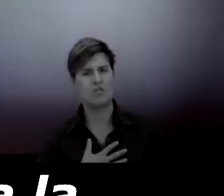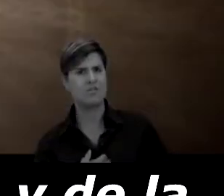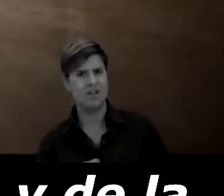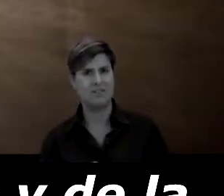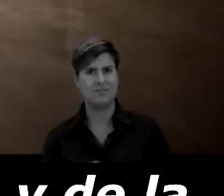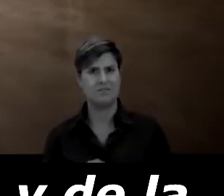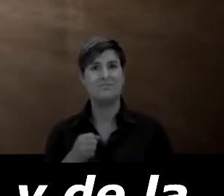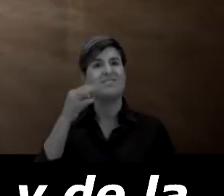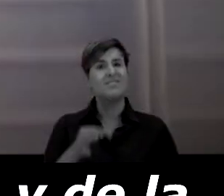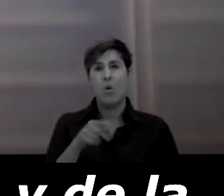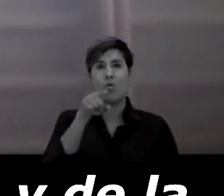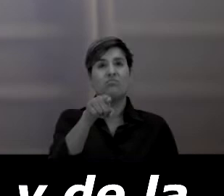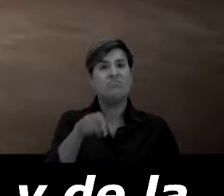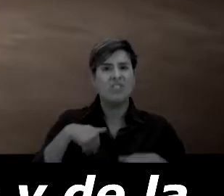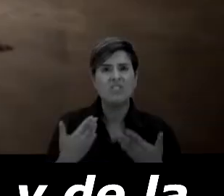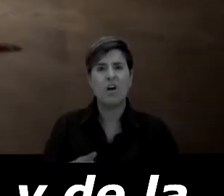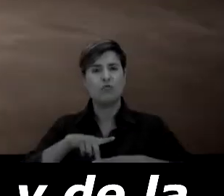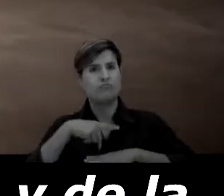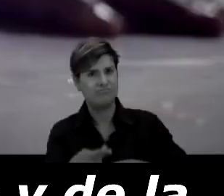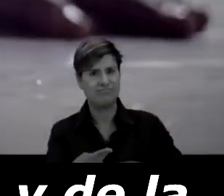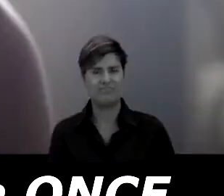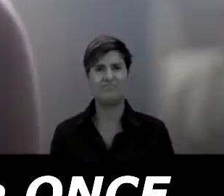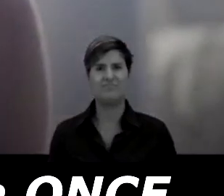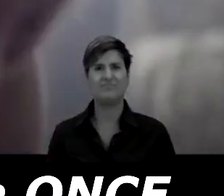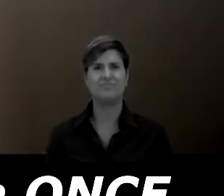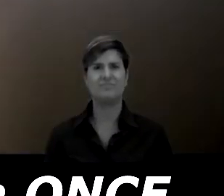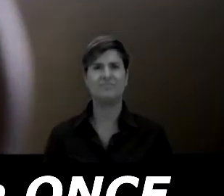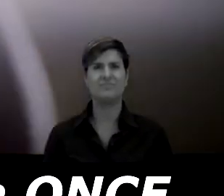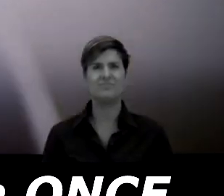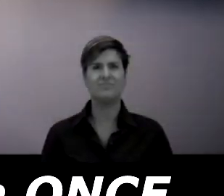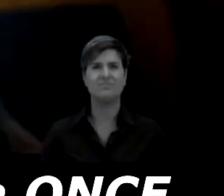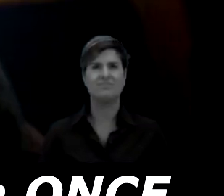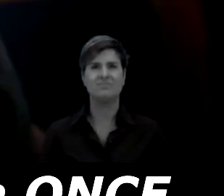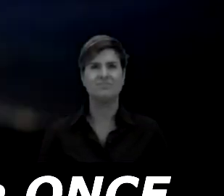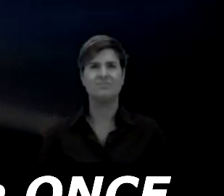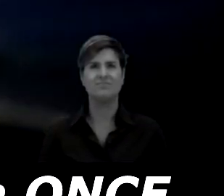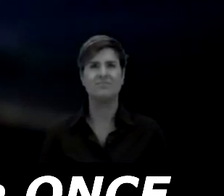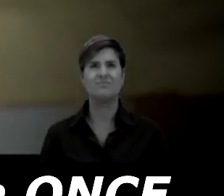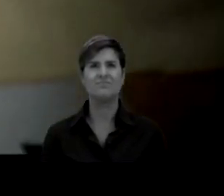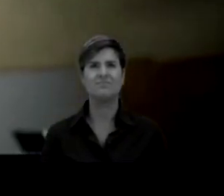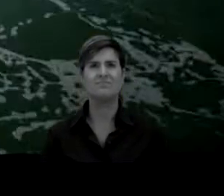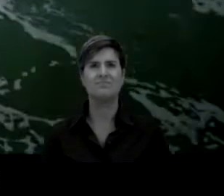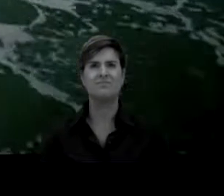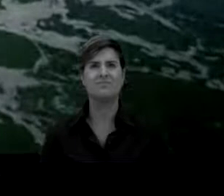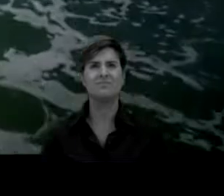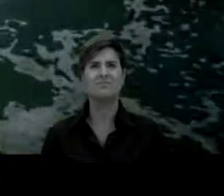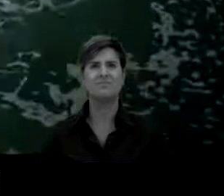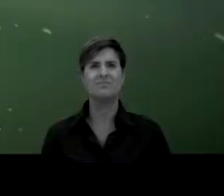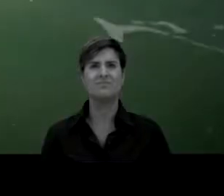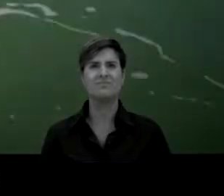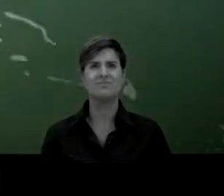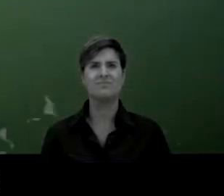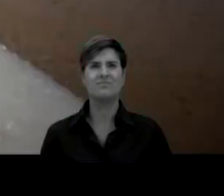gracias a la cofinanciación del Fondo Social Europeo y de la Iniciativa de Empleo Juvenil, Fundación 11 e Inserta